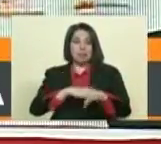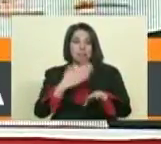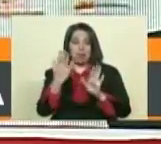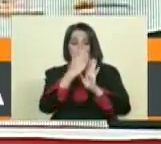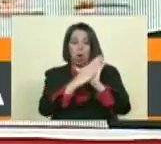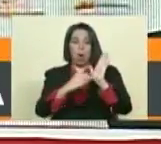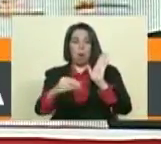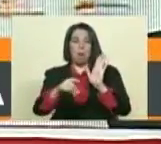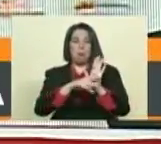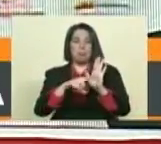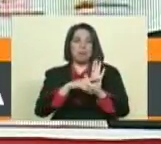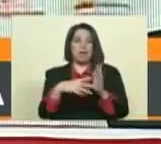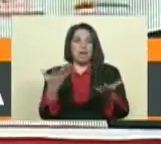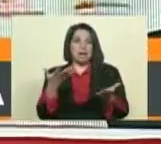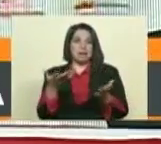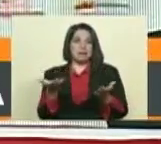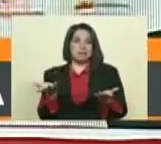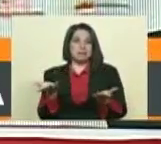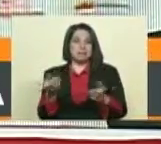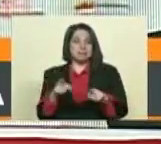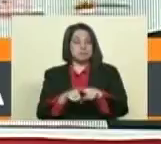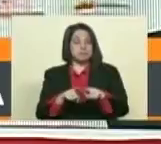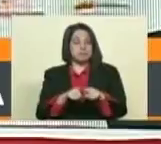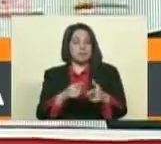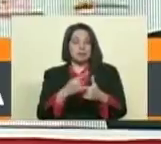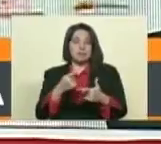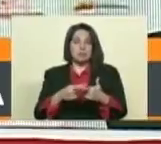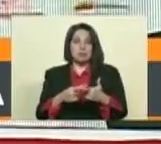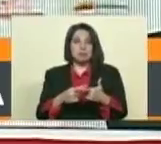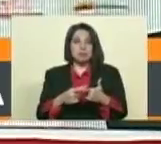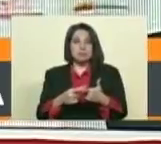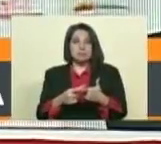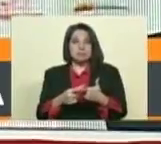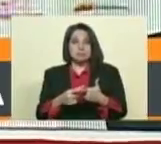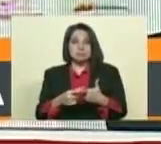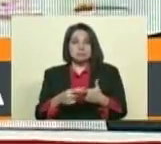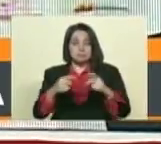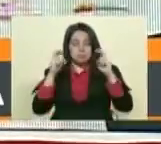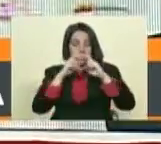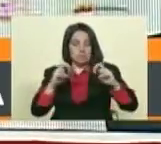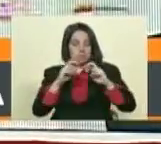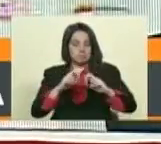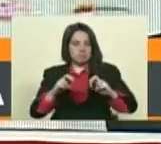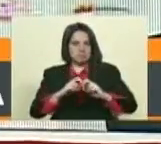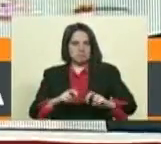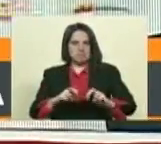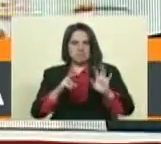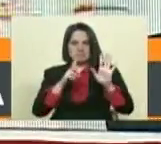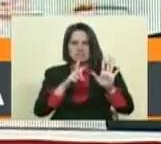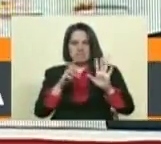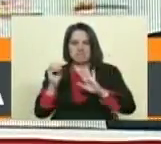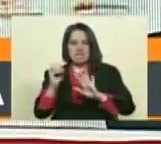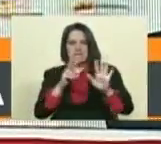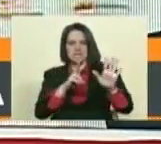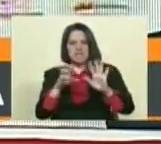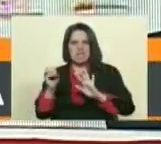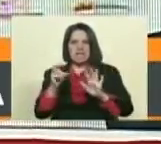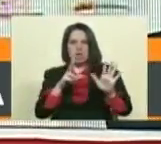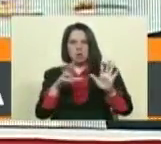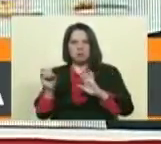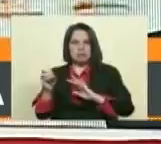años antes. Si uno se revisa las hemerotecas de los años 60, 70, 80, ya estaba incubado